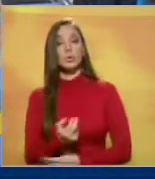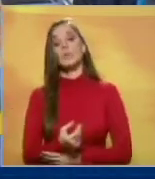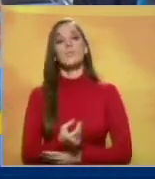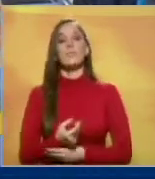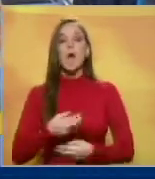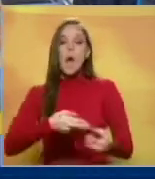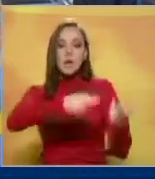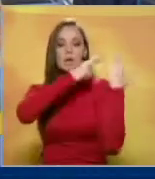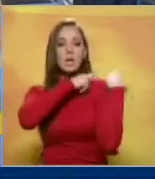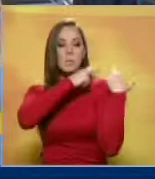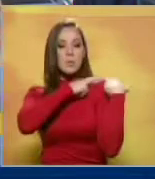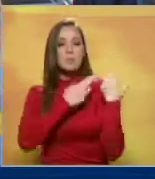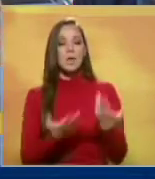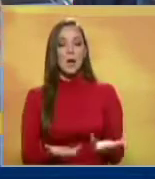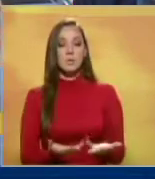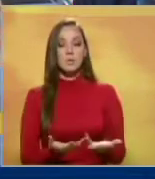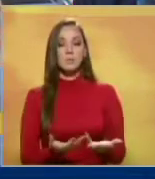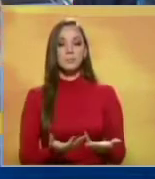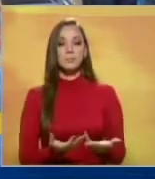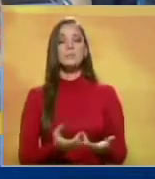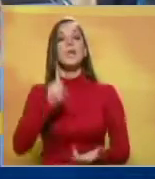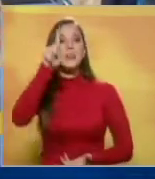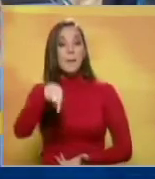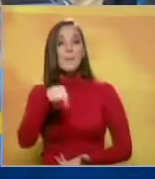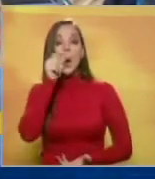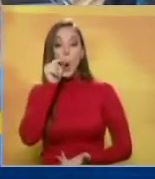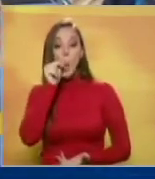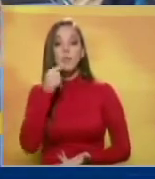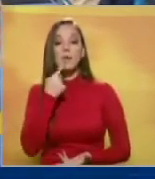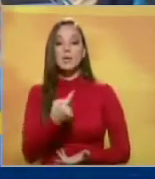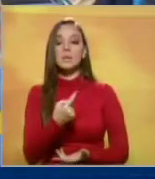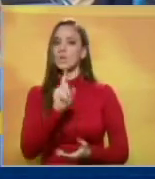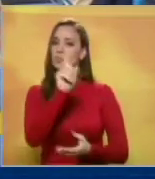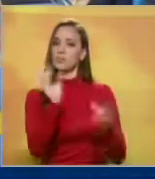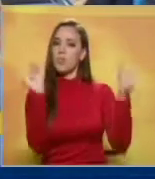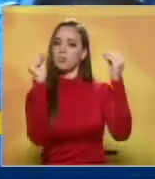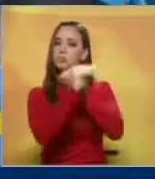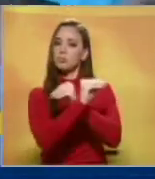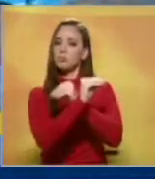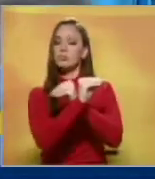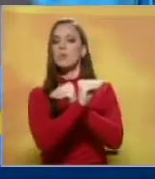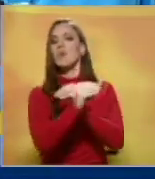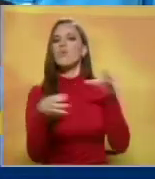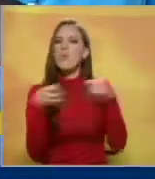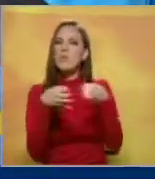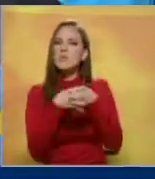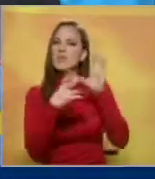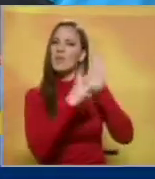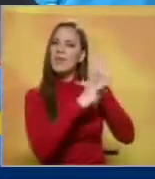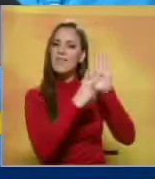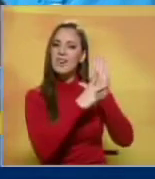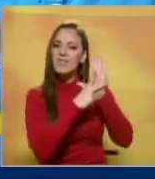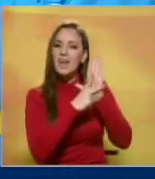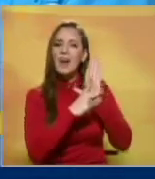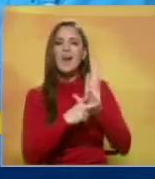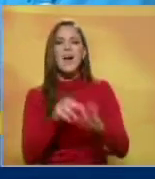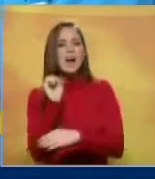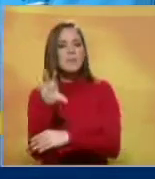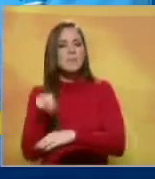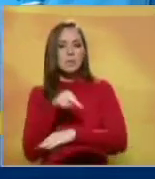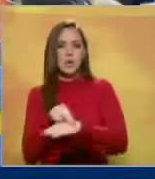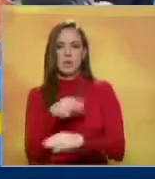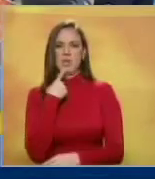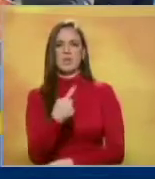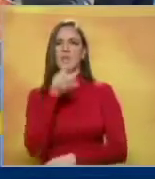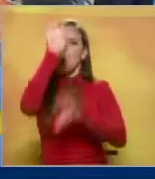responsabilidad ratificó además no estar de acuerdo con la instalación de una comisión de la verdad parlamentaria dijo que en ningún país